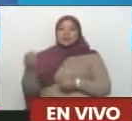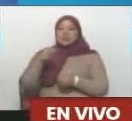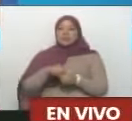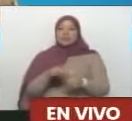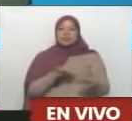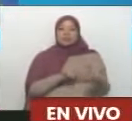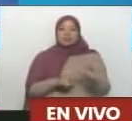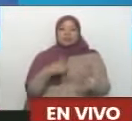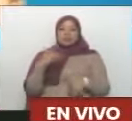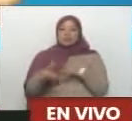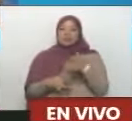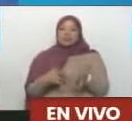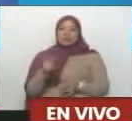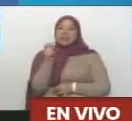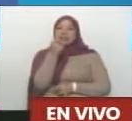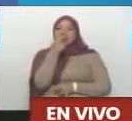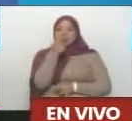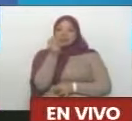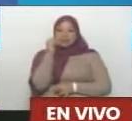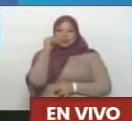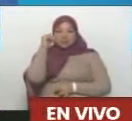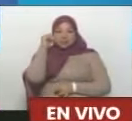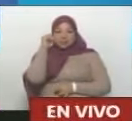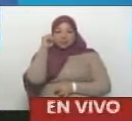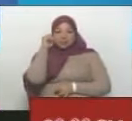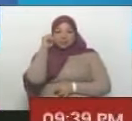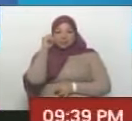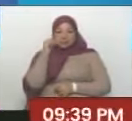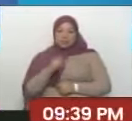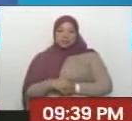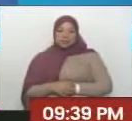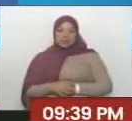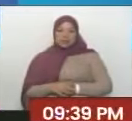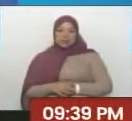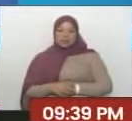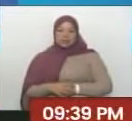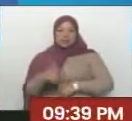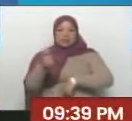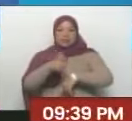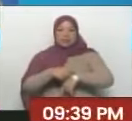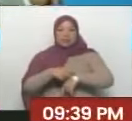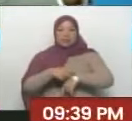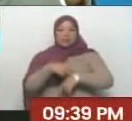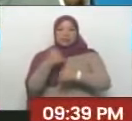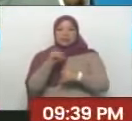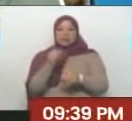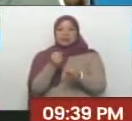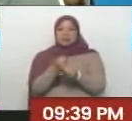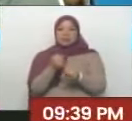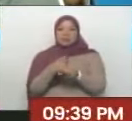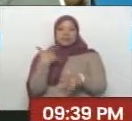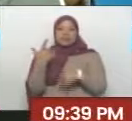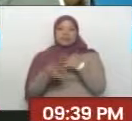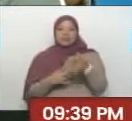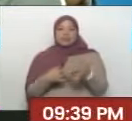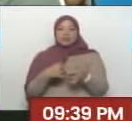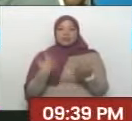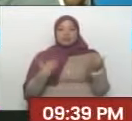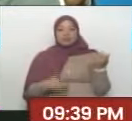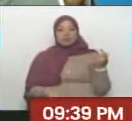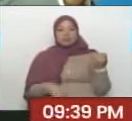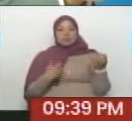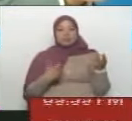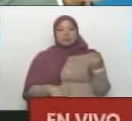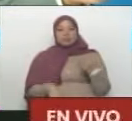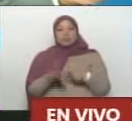Incorporado el festival del maíz de una vez, vamos a darle. Cuando venga el tiempo de cosecha, ahí estarán las guitarras,